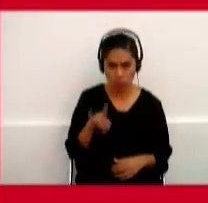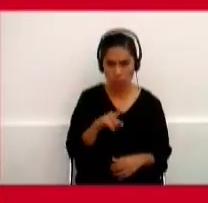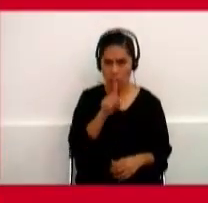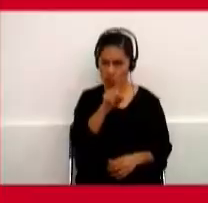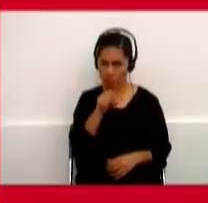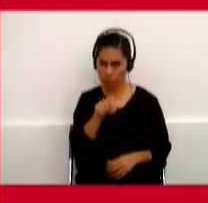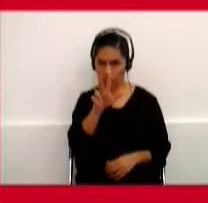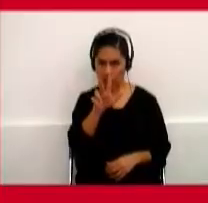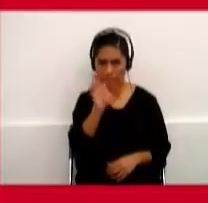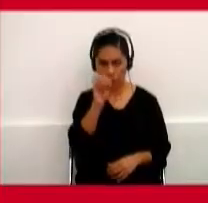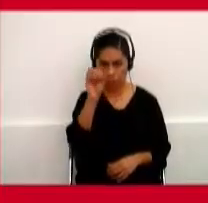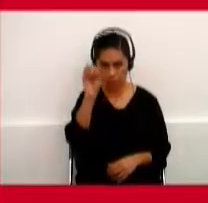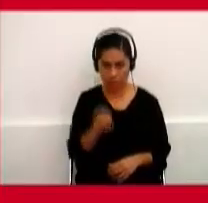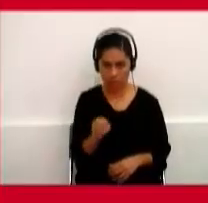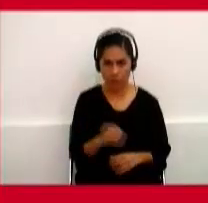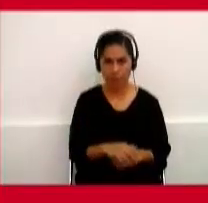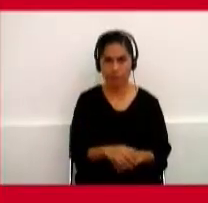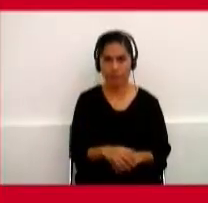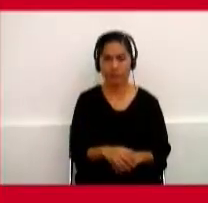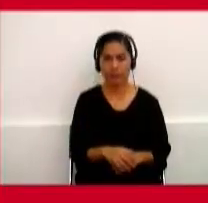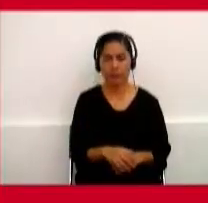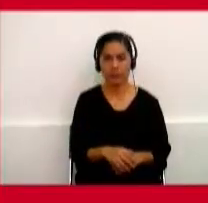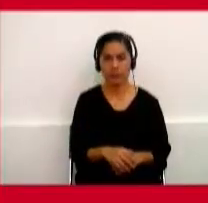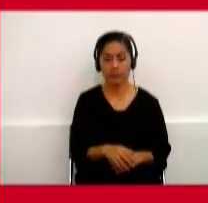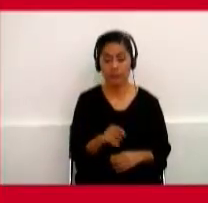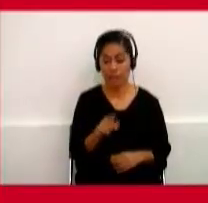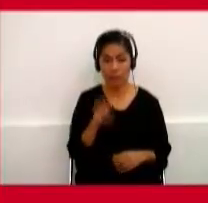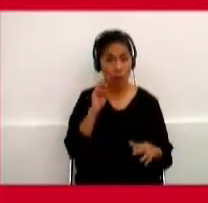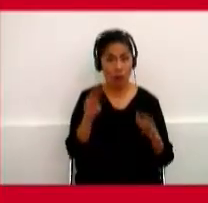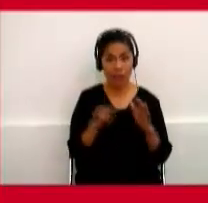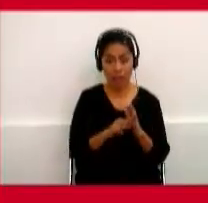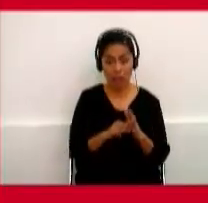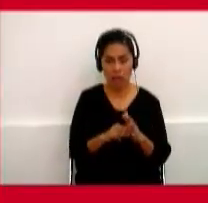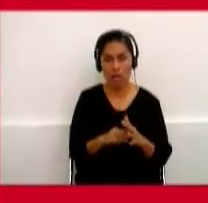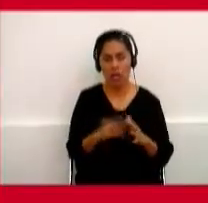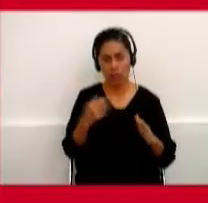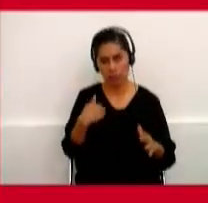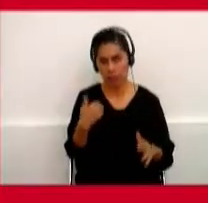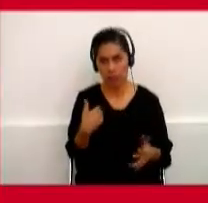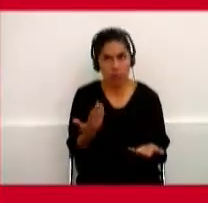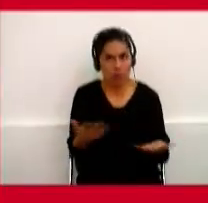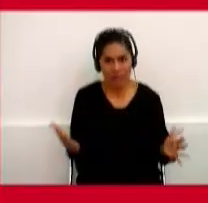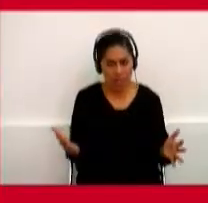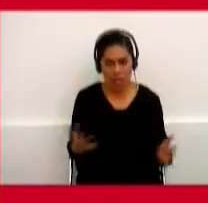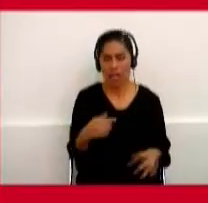1.3%, porque sin el modelo hubiéramos tenido que hacer cambios anticipados.